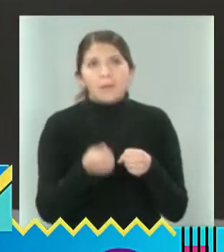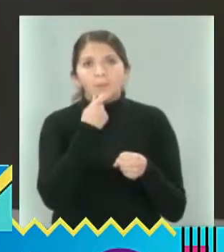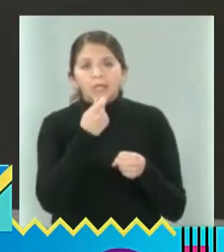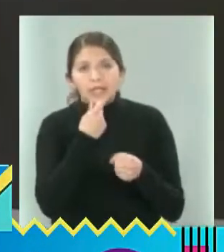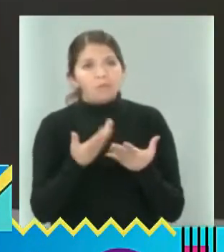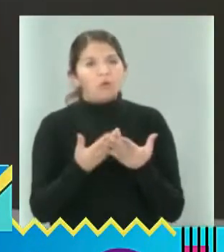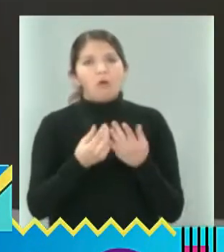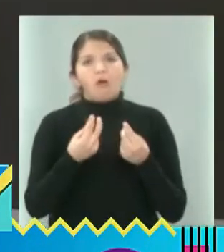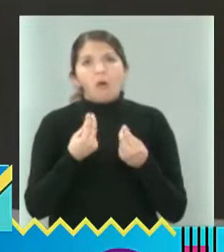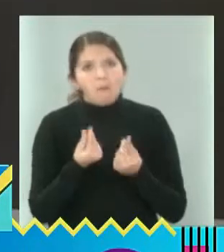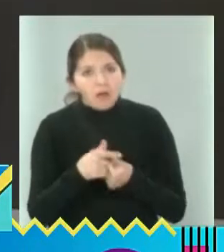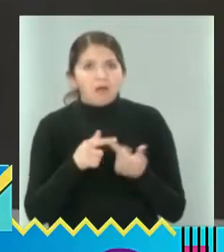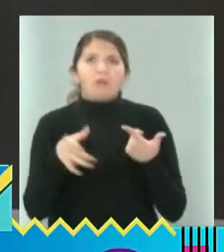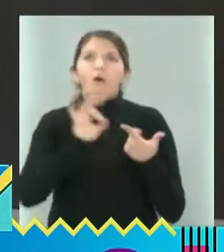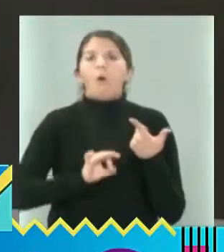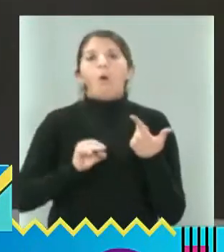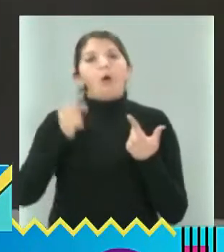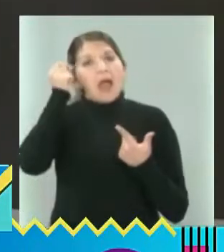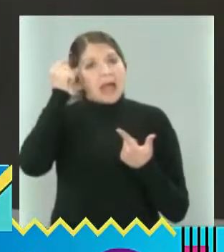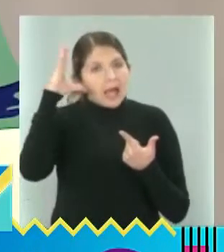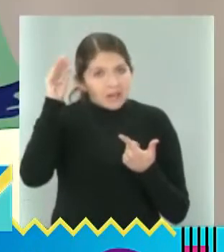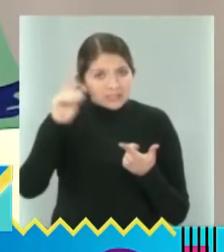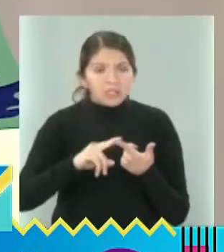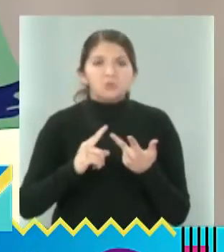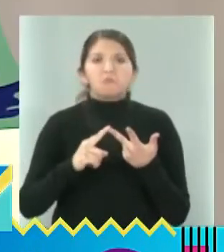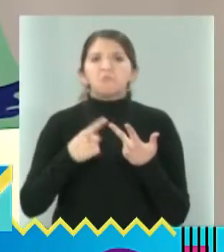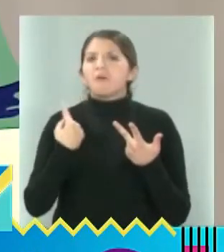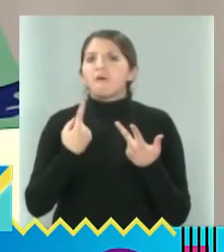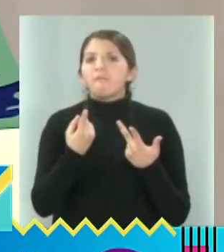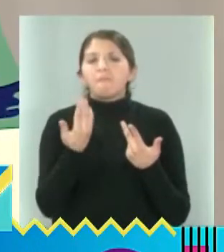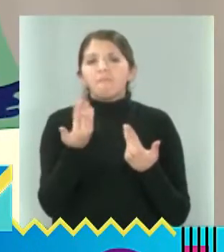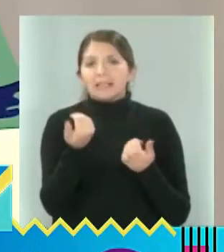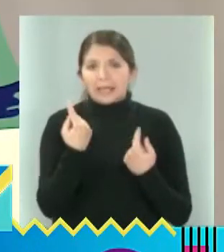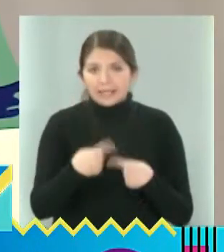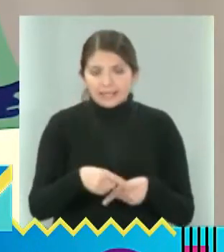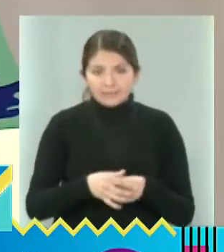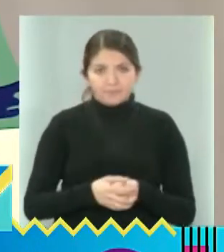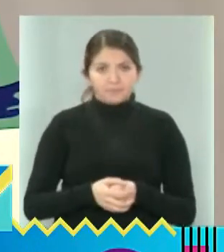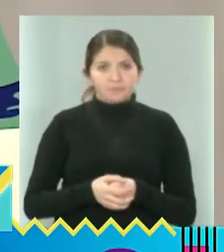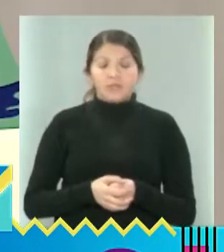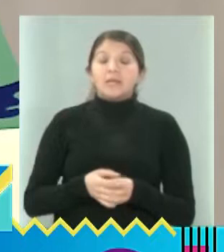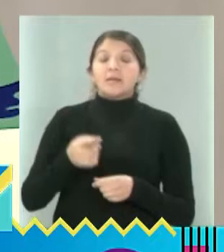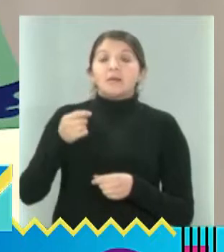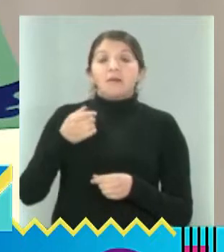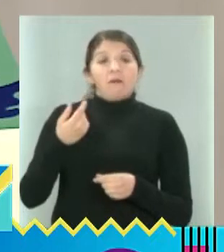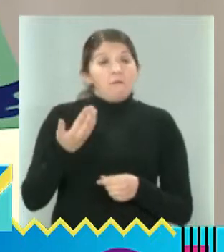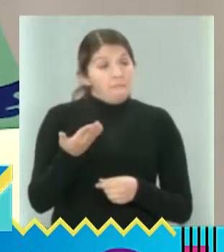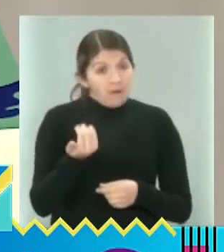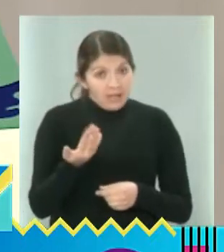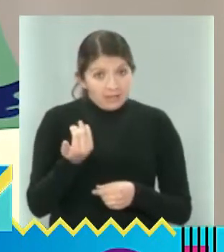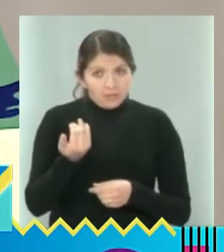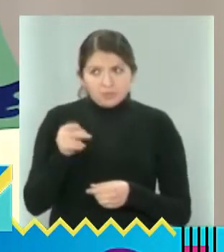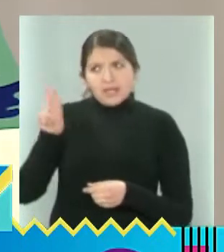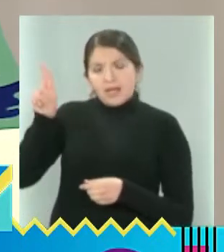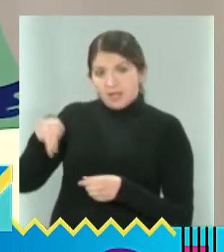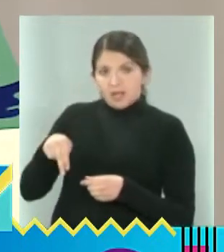en recursos humanos, en capacitación. también. Bueno, a ver, digamos, lo que más falta es, más allá de todo eso, que es verdad,